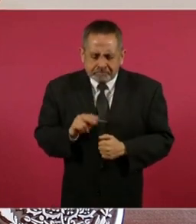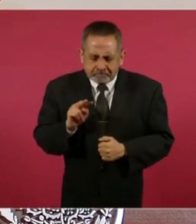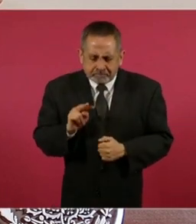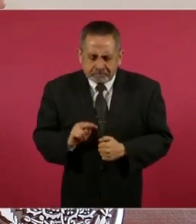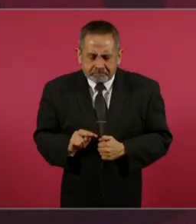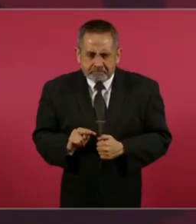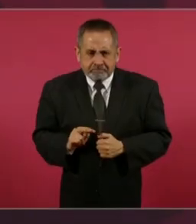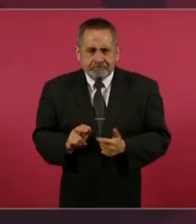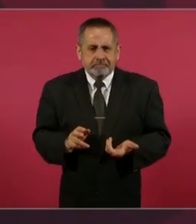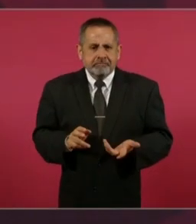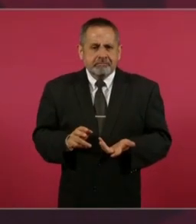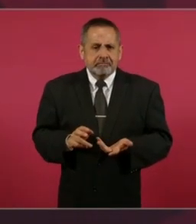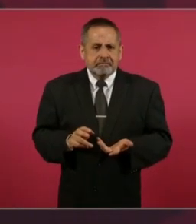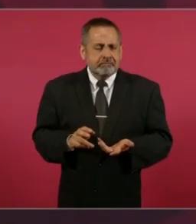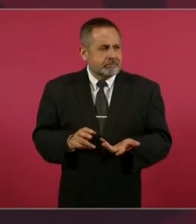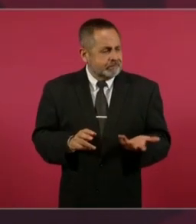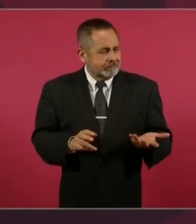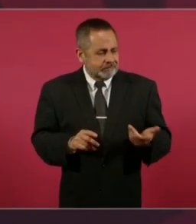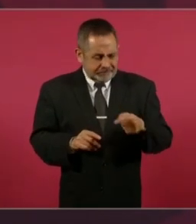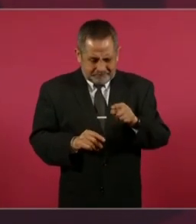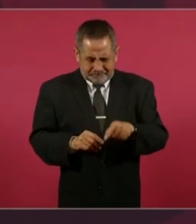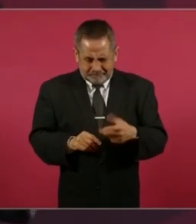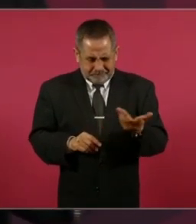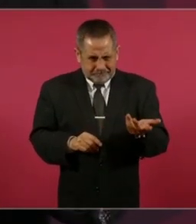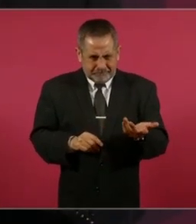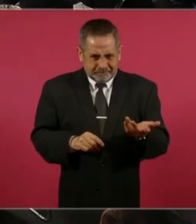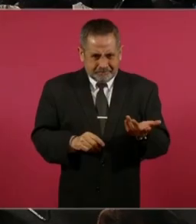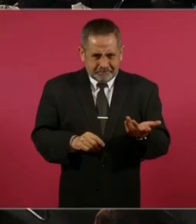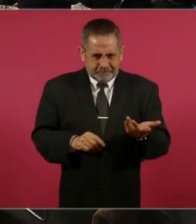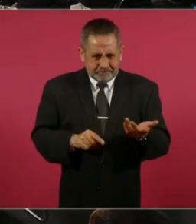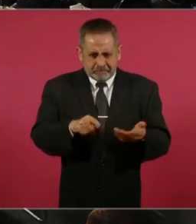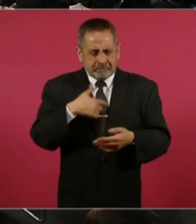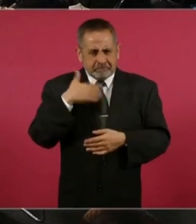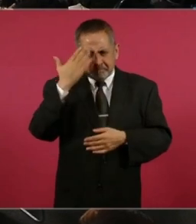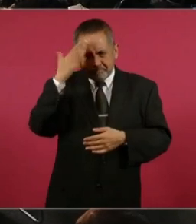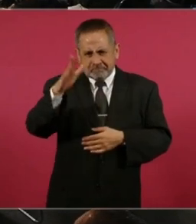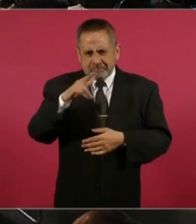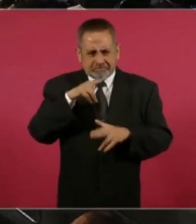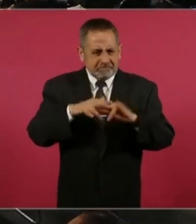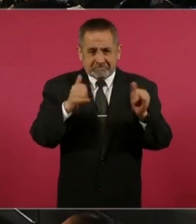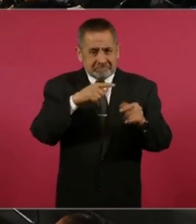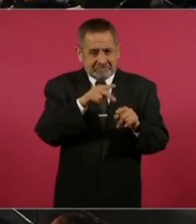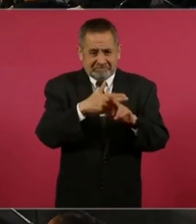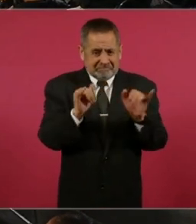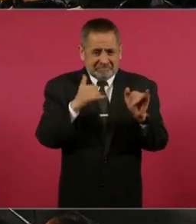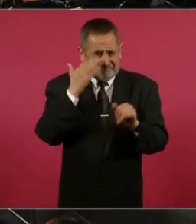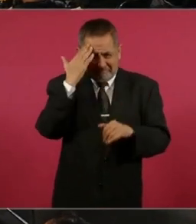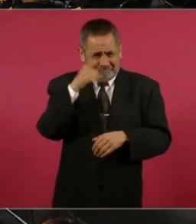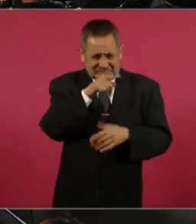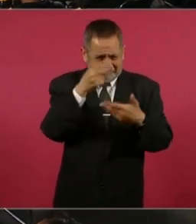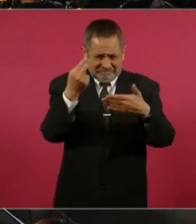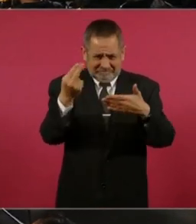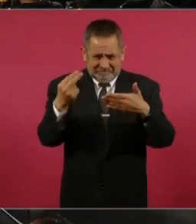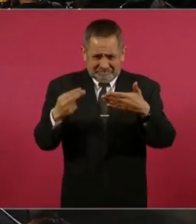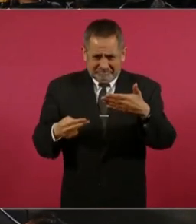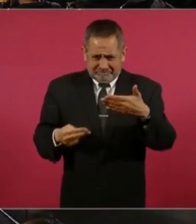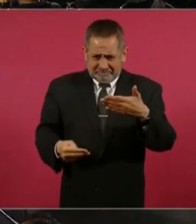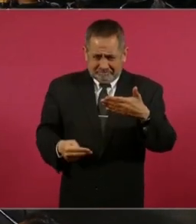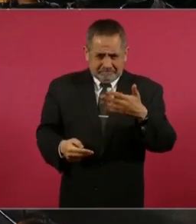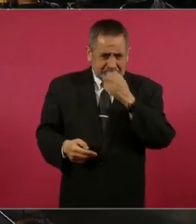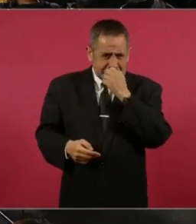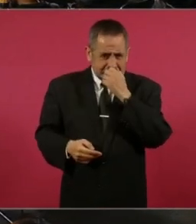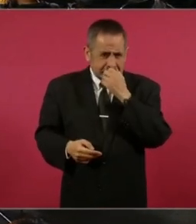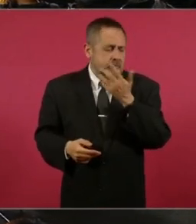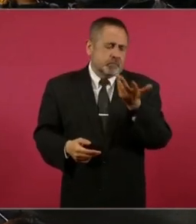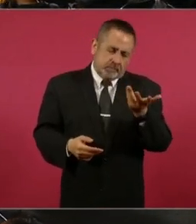examen Por qué no ponemos no conozco a ninguno a nadie a veces que